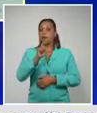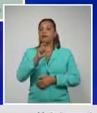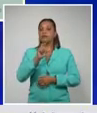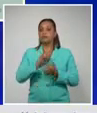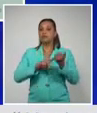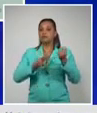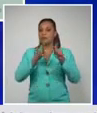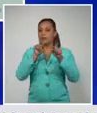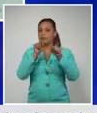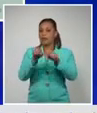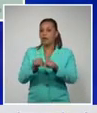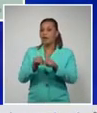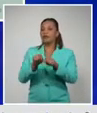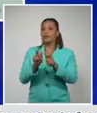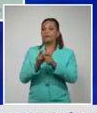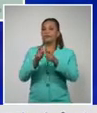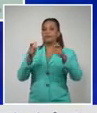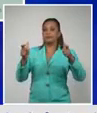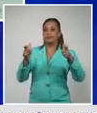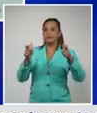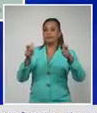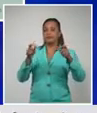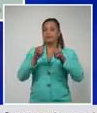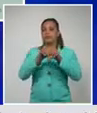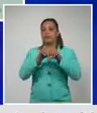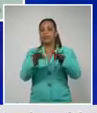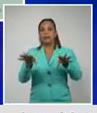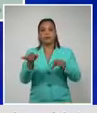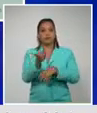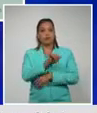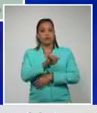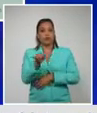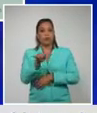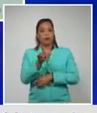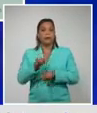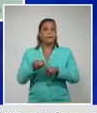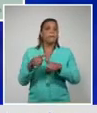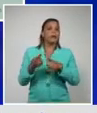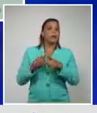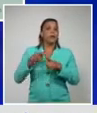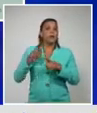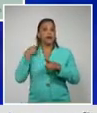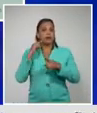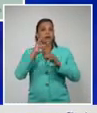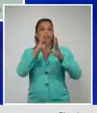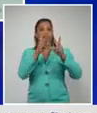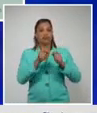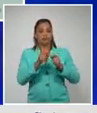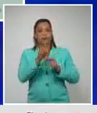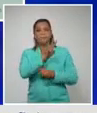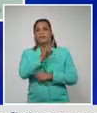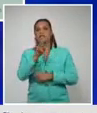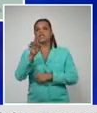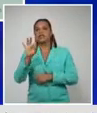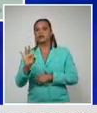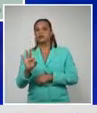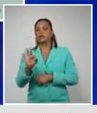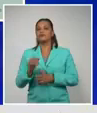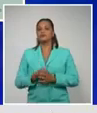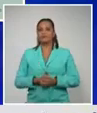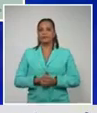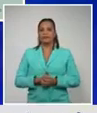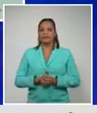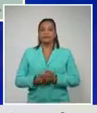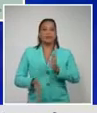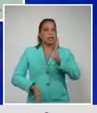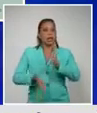ha presentado un incremento en su transmisión, sin embargo ayer una cifra de 28 casos, alta